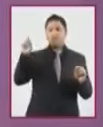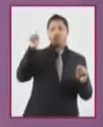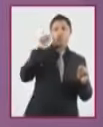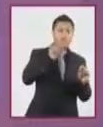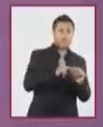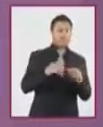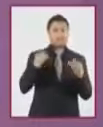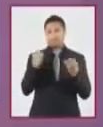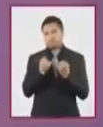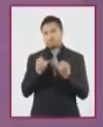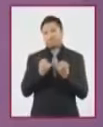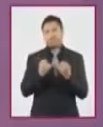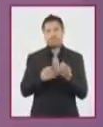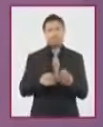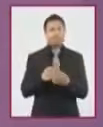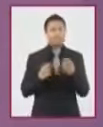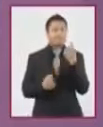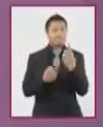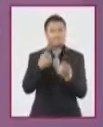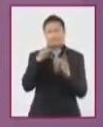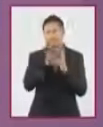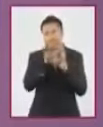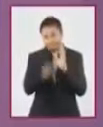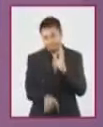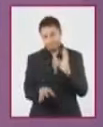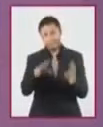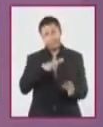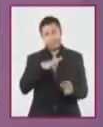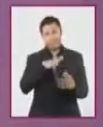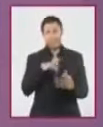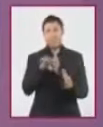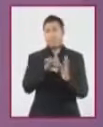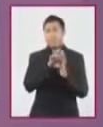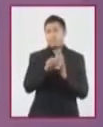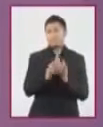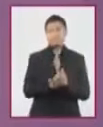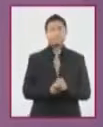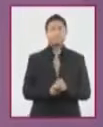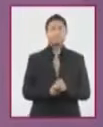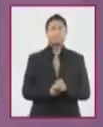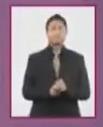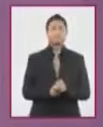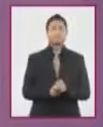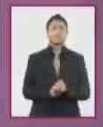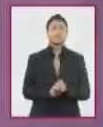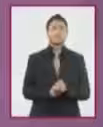elípticos. Algunos ejemplos que podemos encontrar son